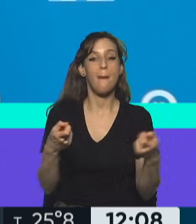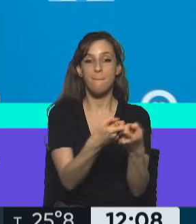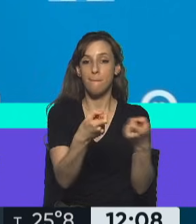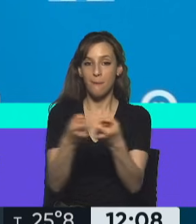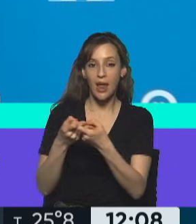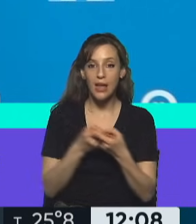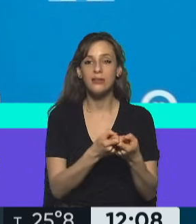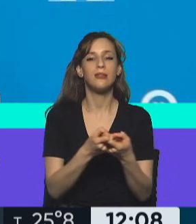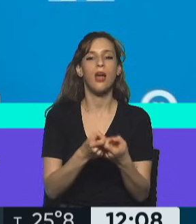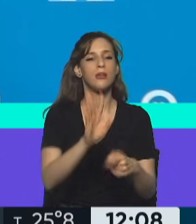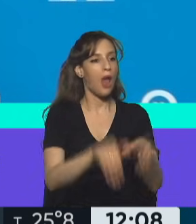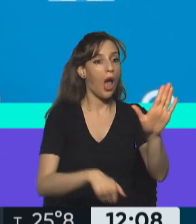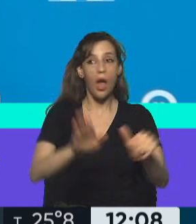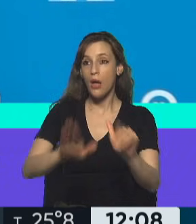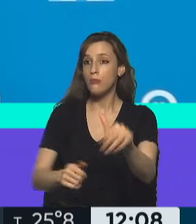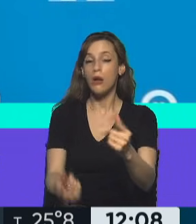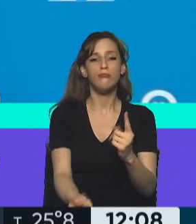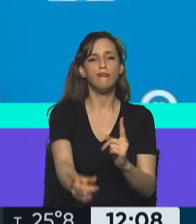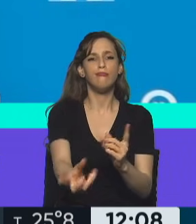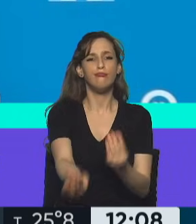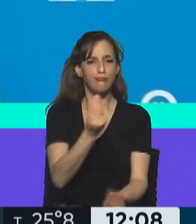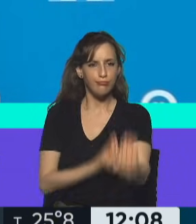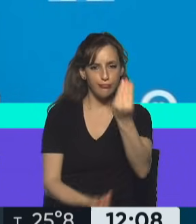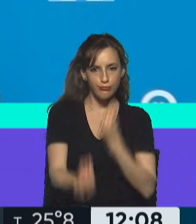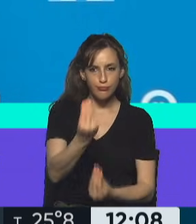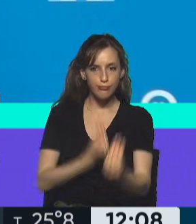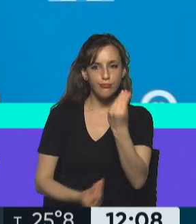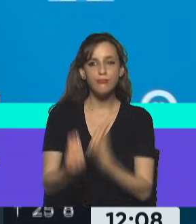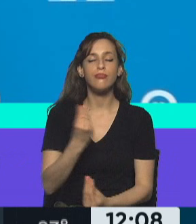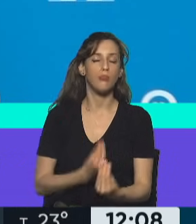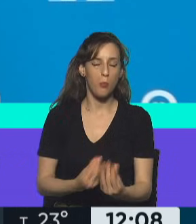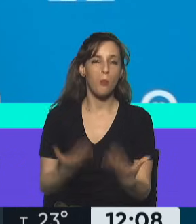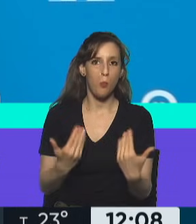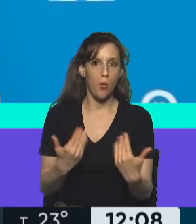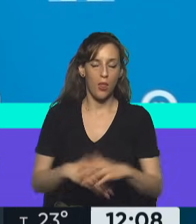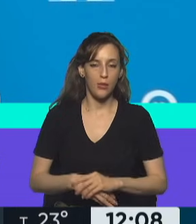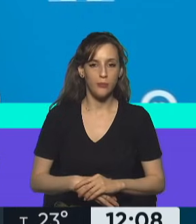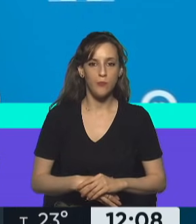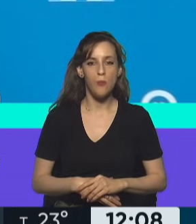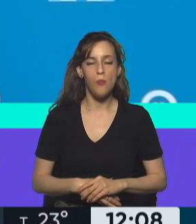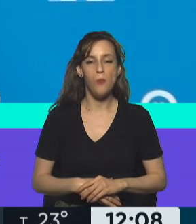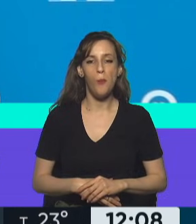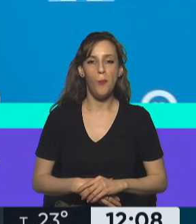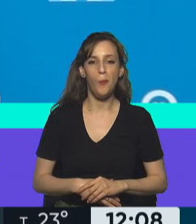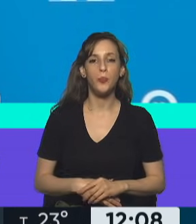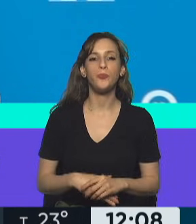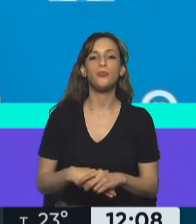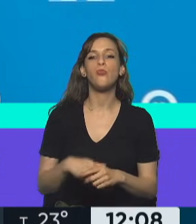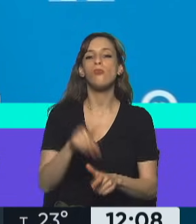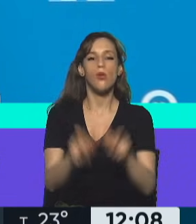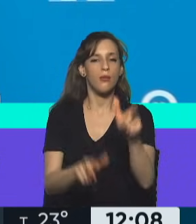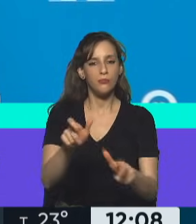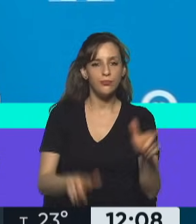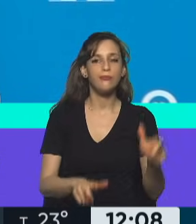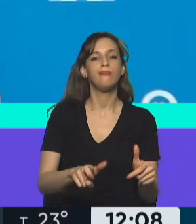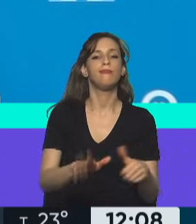a esos trabajadores puedan no tener que aportar los aportes patronales y diferentes beneficios para que incorporen a trabajadores